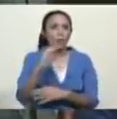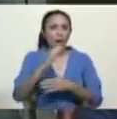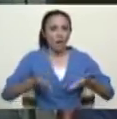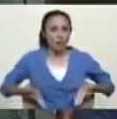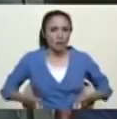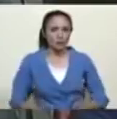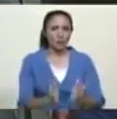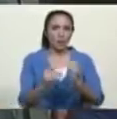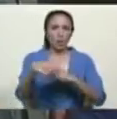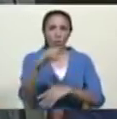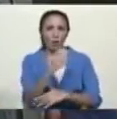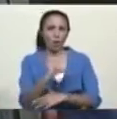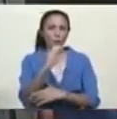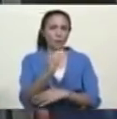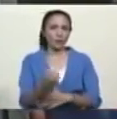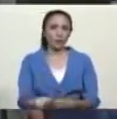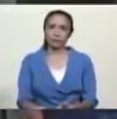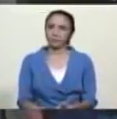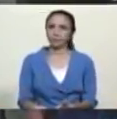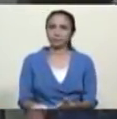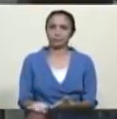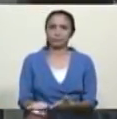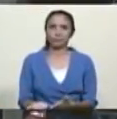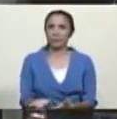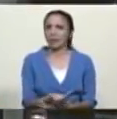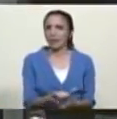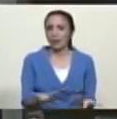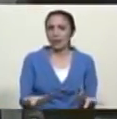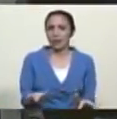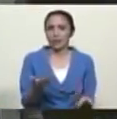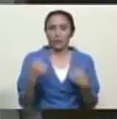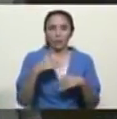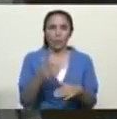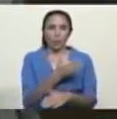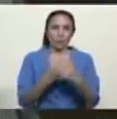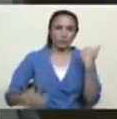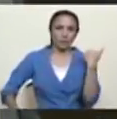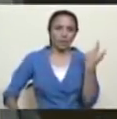que no estaba ocupando el cargo.